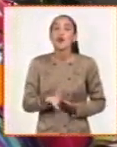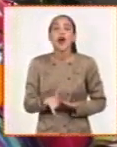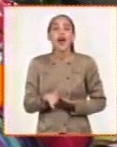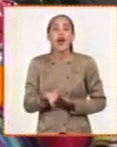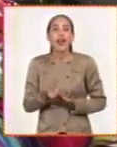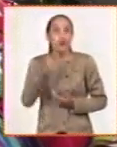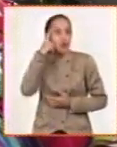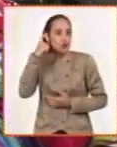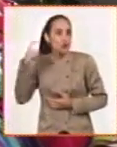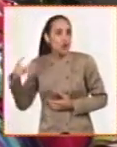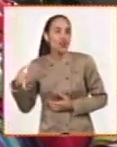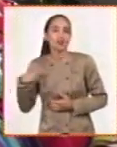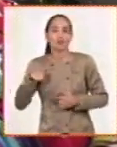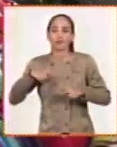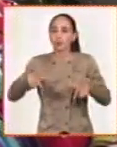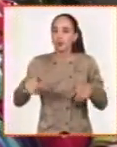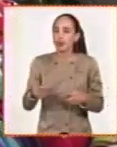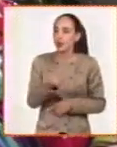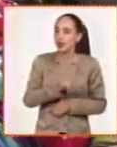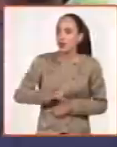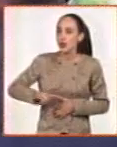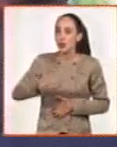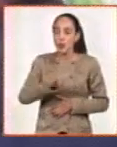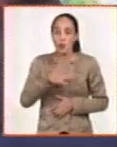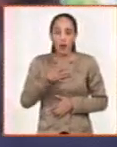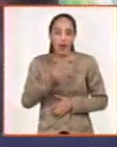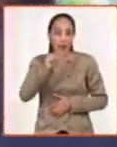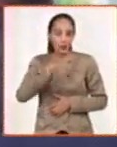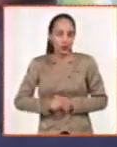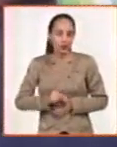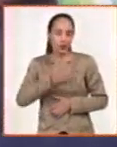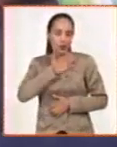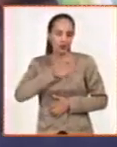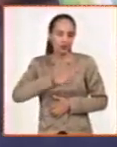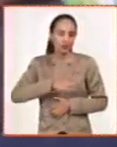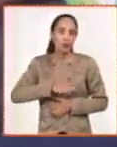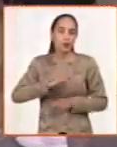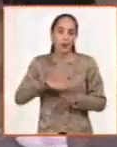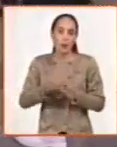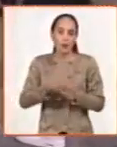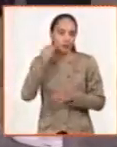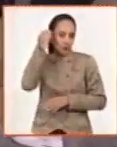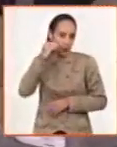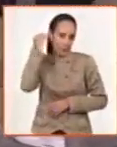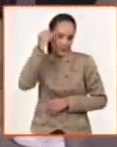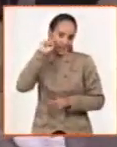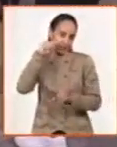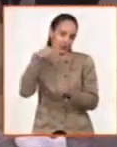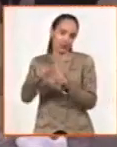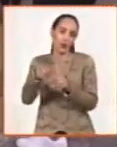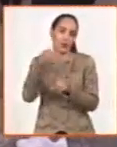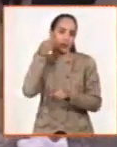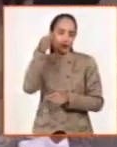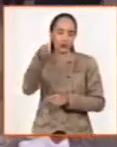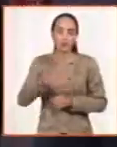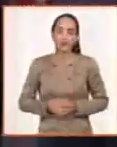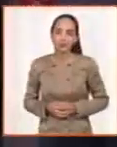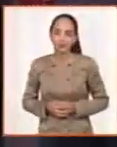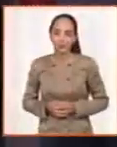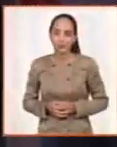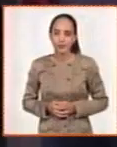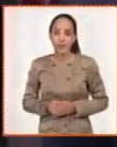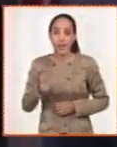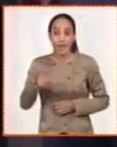de recoger escombros para sembrar esperanza. En el municipio pinareño de Consolación del Sur, el pueblo olvidó las